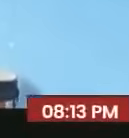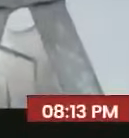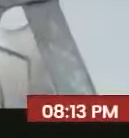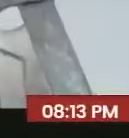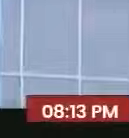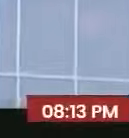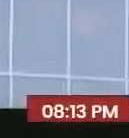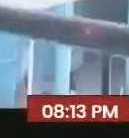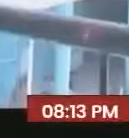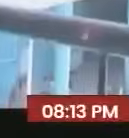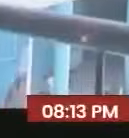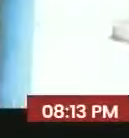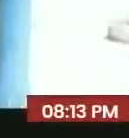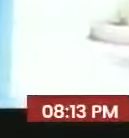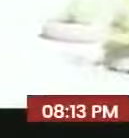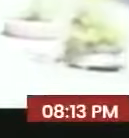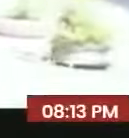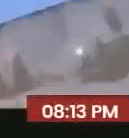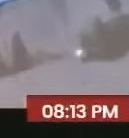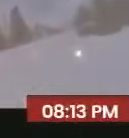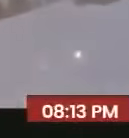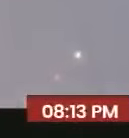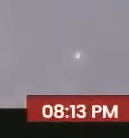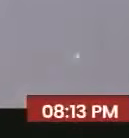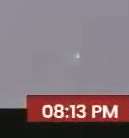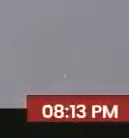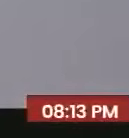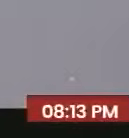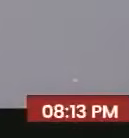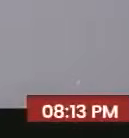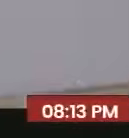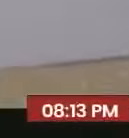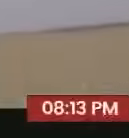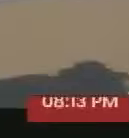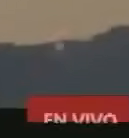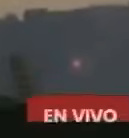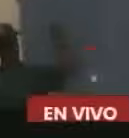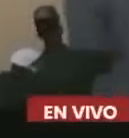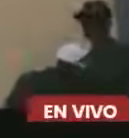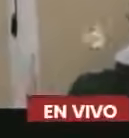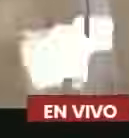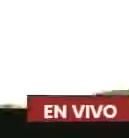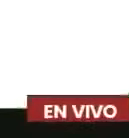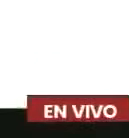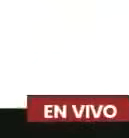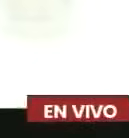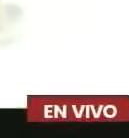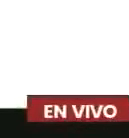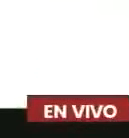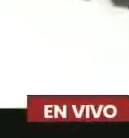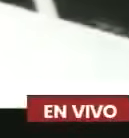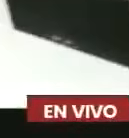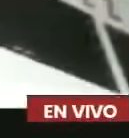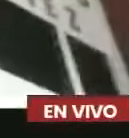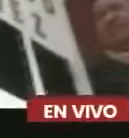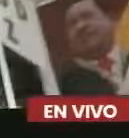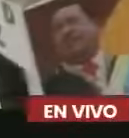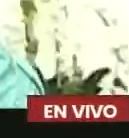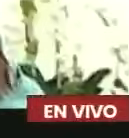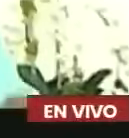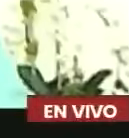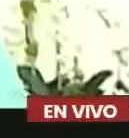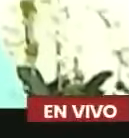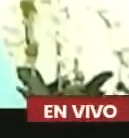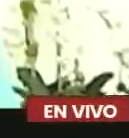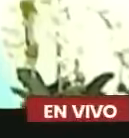Atención comunidades, atención jefes militares, atención movimiento bolivariano de